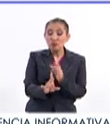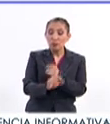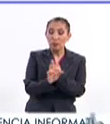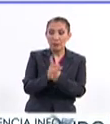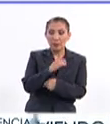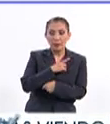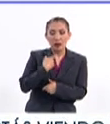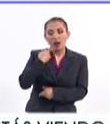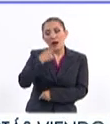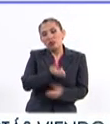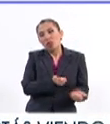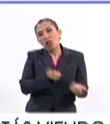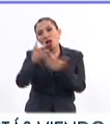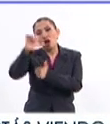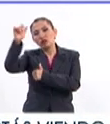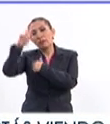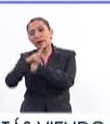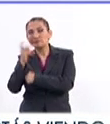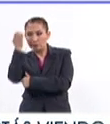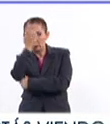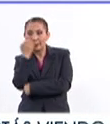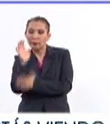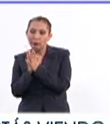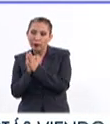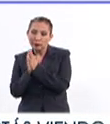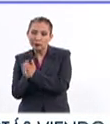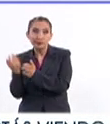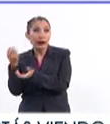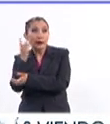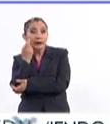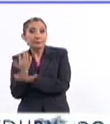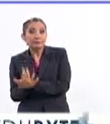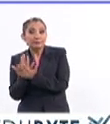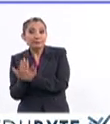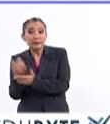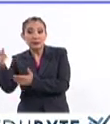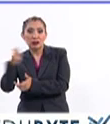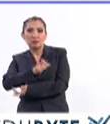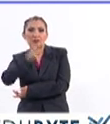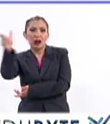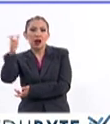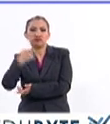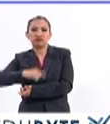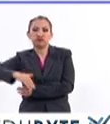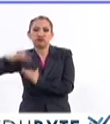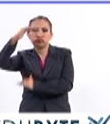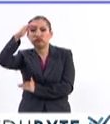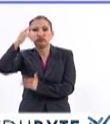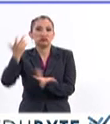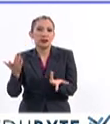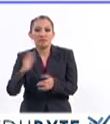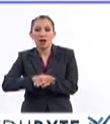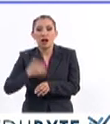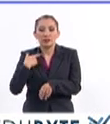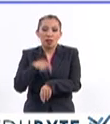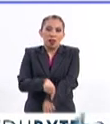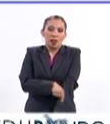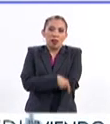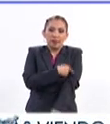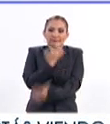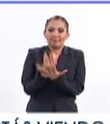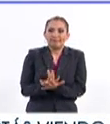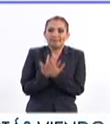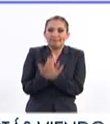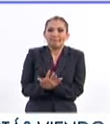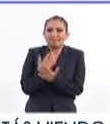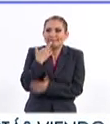tenemos que estar mandando muestras a otros países, que son muestras que tienen un costo más elevado, que hay más días en términos